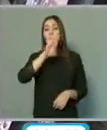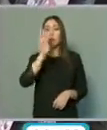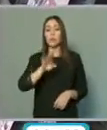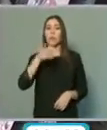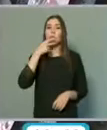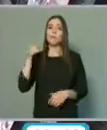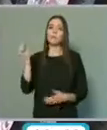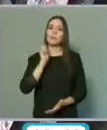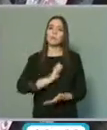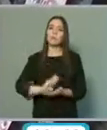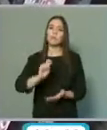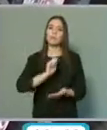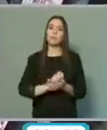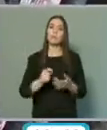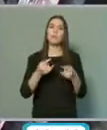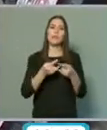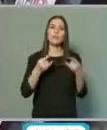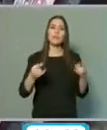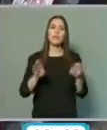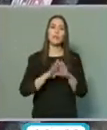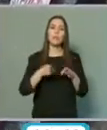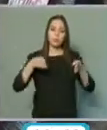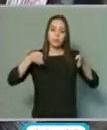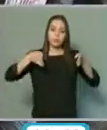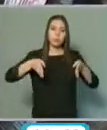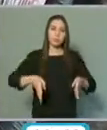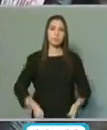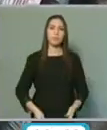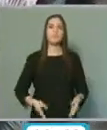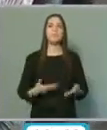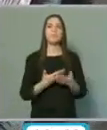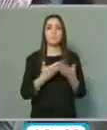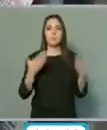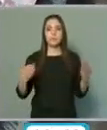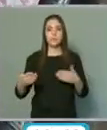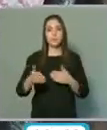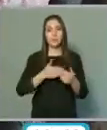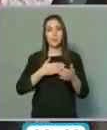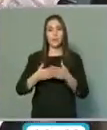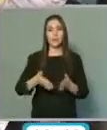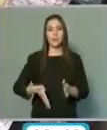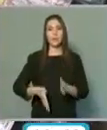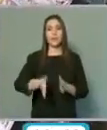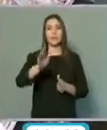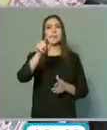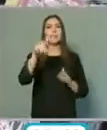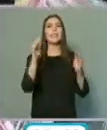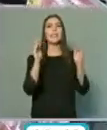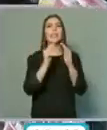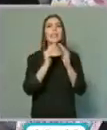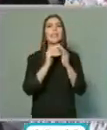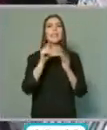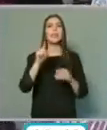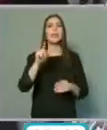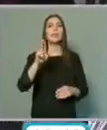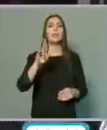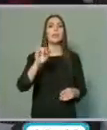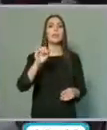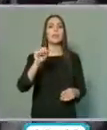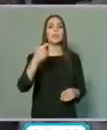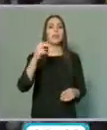la crónica de cómo fue su entierro. Pero vayamos acá, tío Alberto, a ver la casa de Luis González